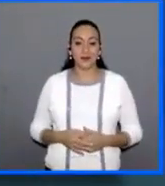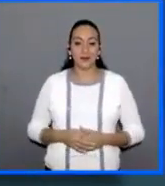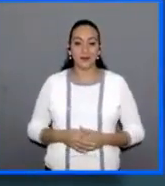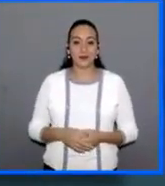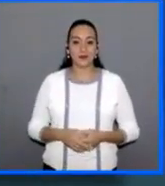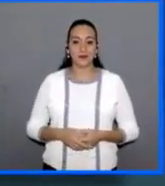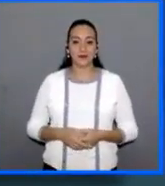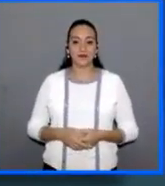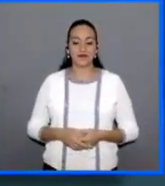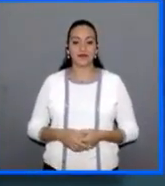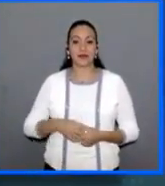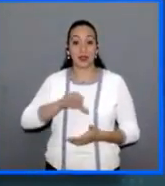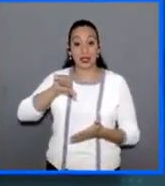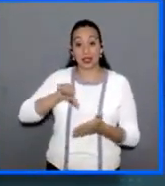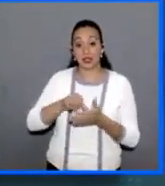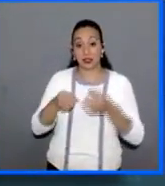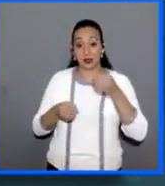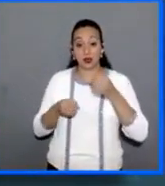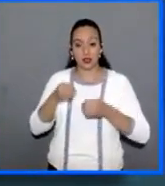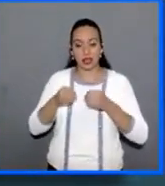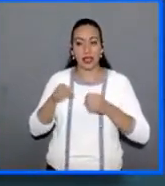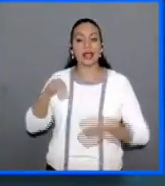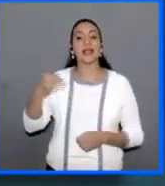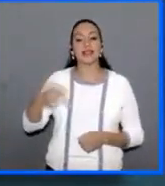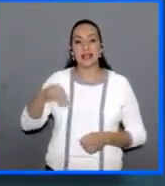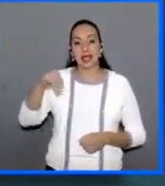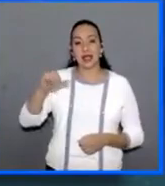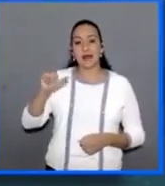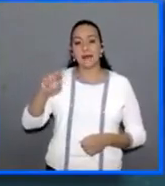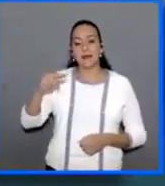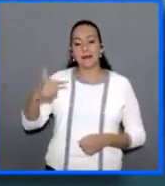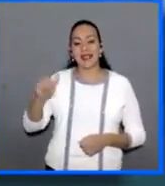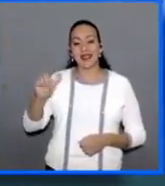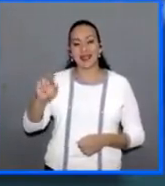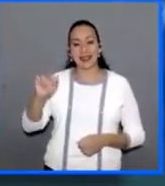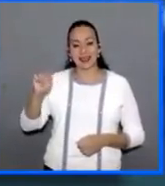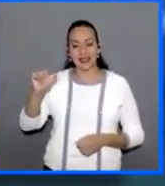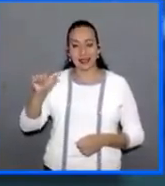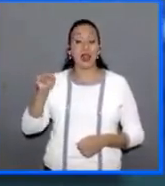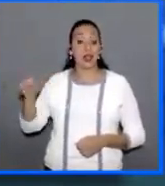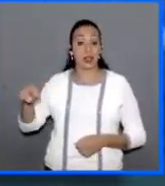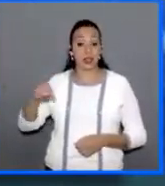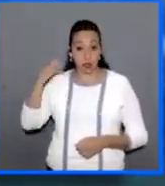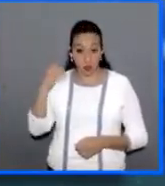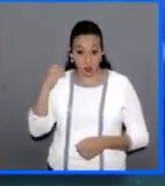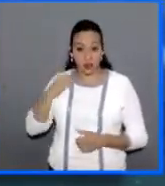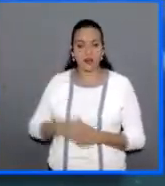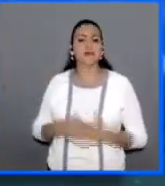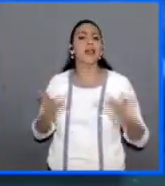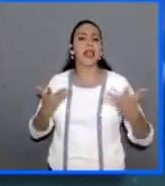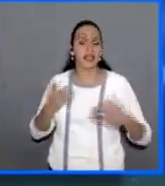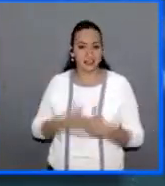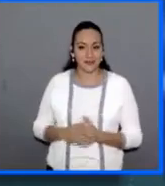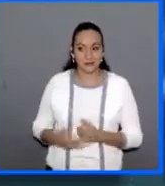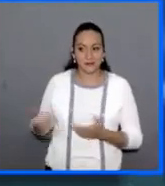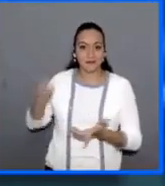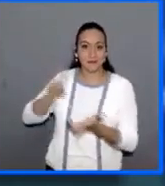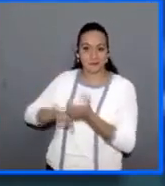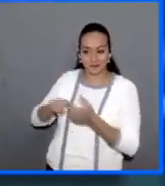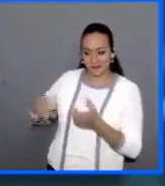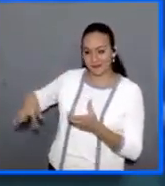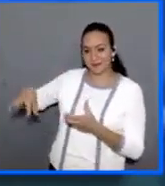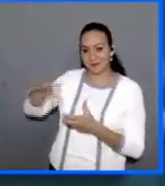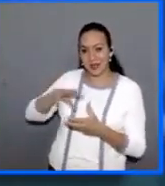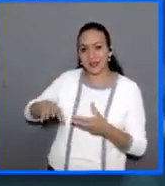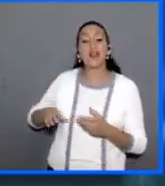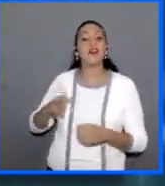Centro de Justicia Margarita Maza Parada del Poder Judicial de Oaxaca se realizaron adecuaciones en el área de escucha